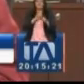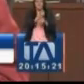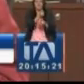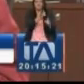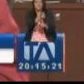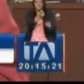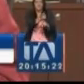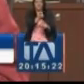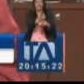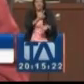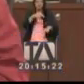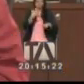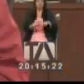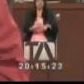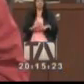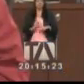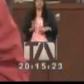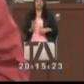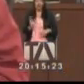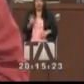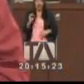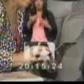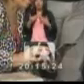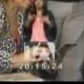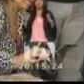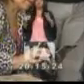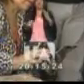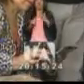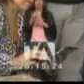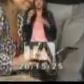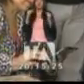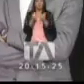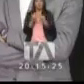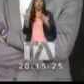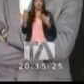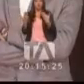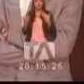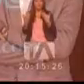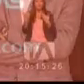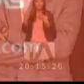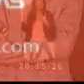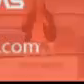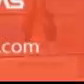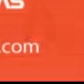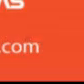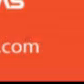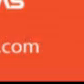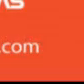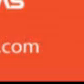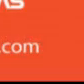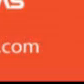persecución, o efectivamente abrimos a un nuevo régimen político. En Quito, Andrea Samaniego, 24 horas.